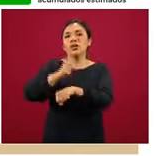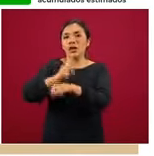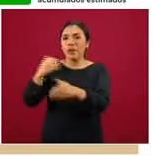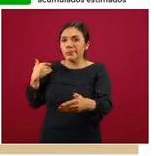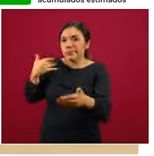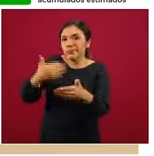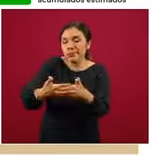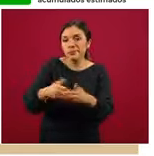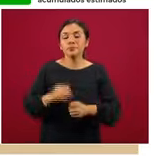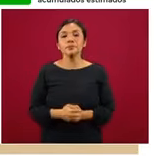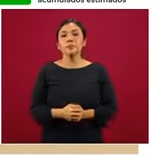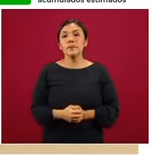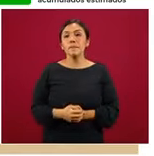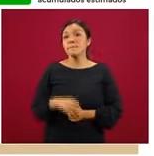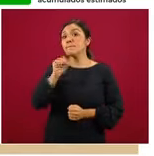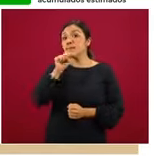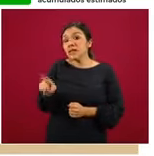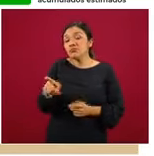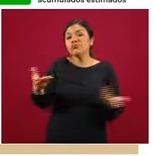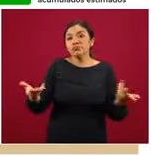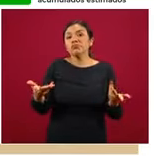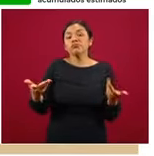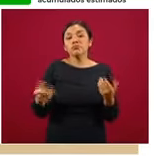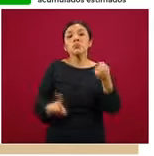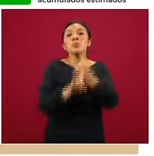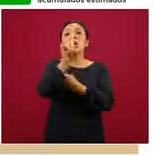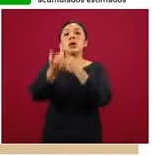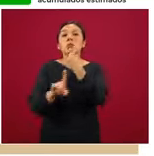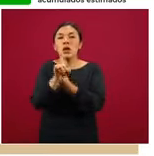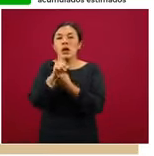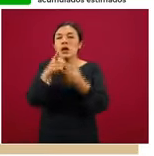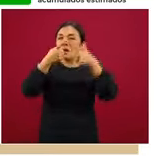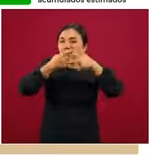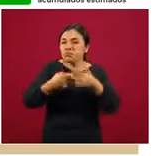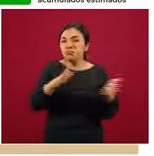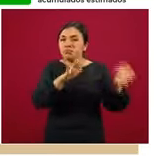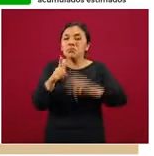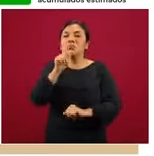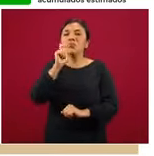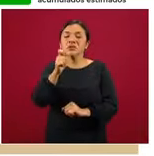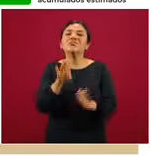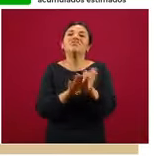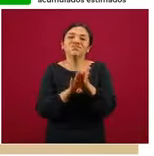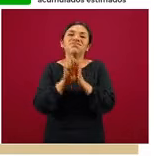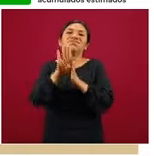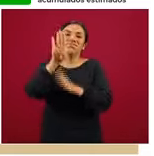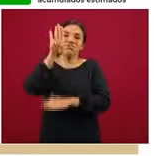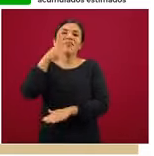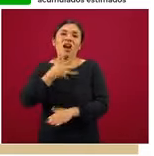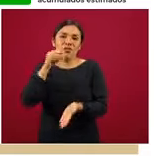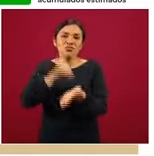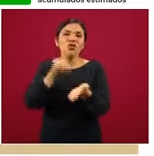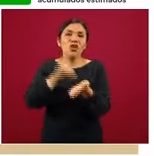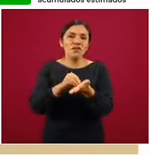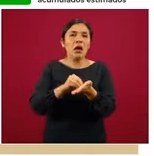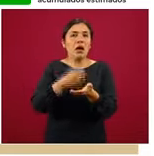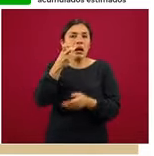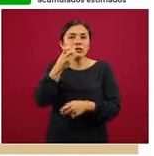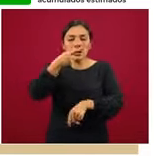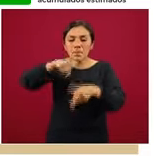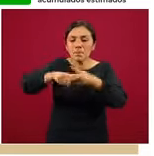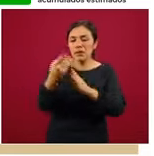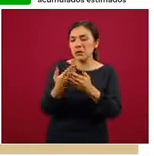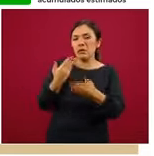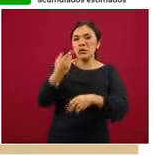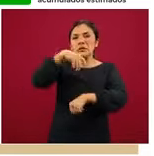15 días. Y en este mismo sentido, los casos estimados van a la alza, llegaron a esa estabilidad desde la semana